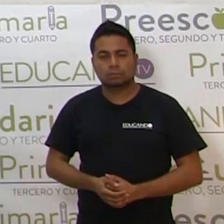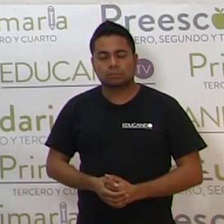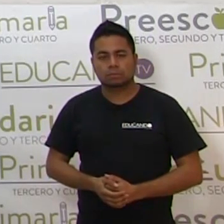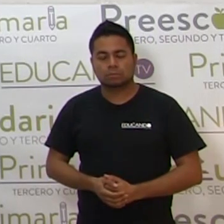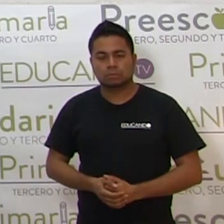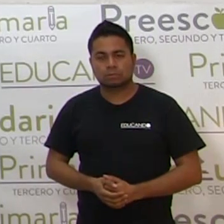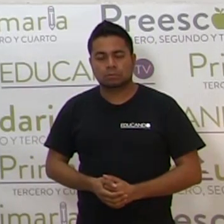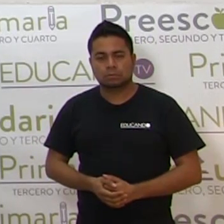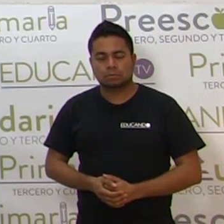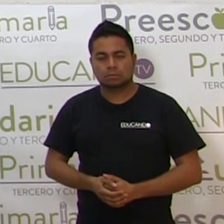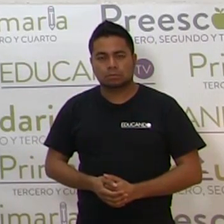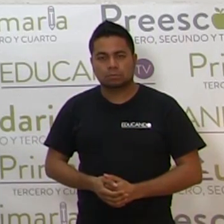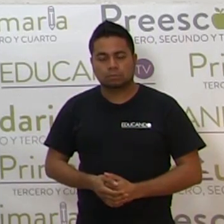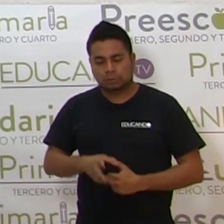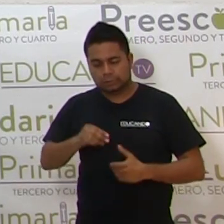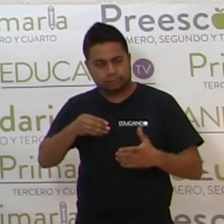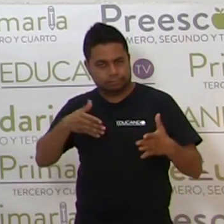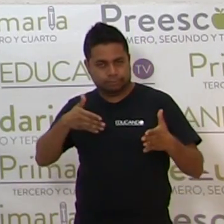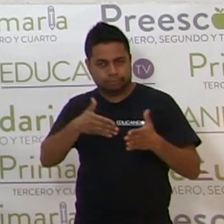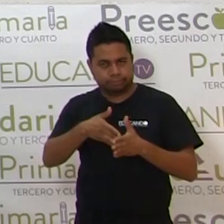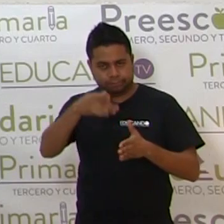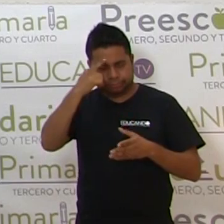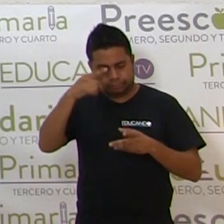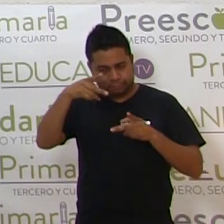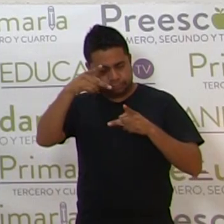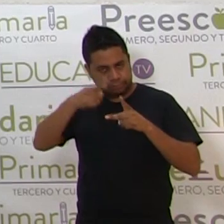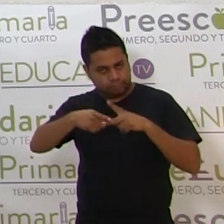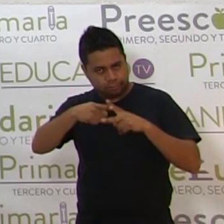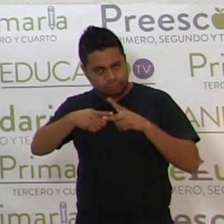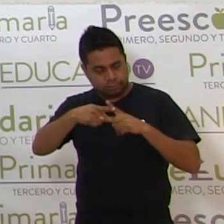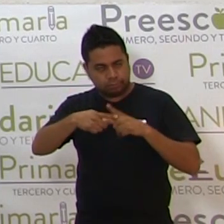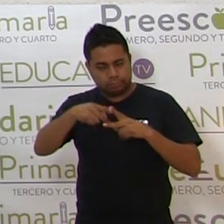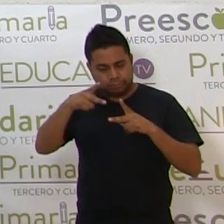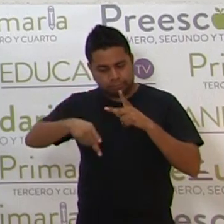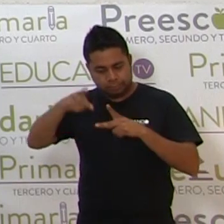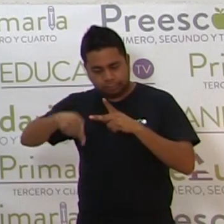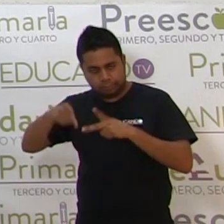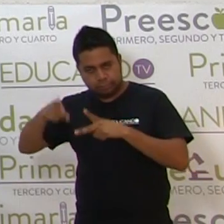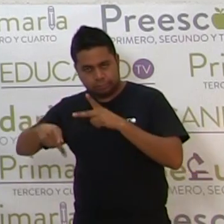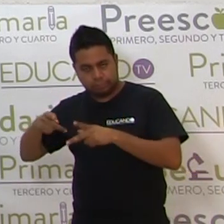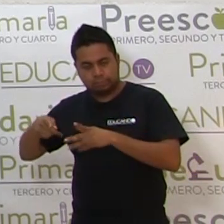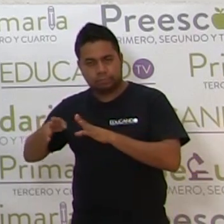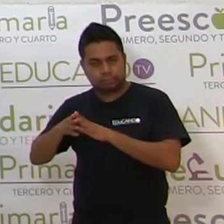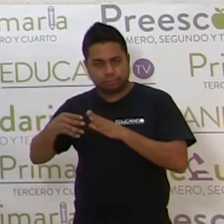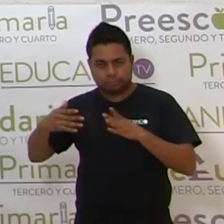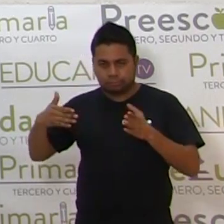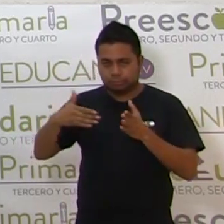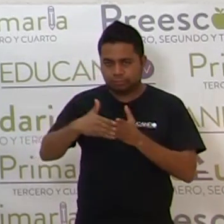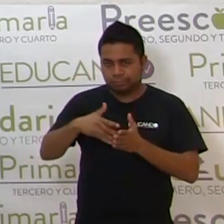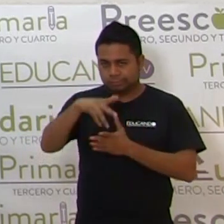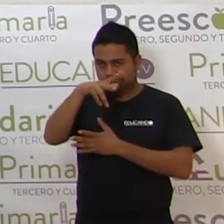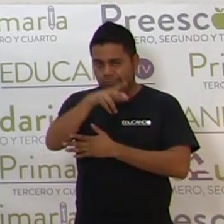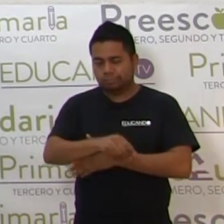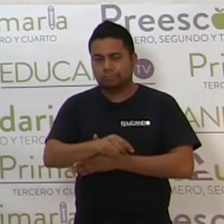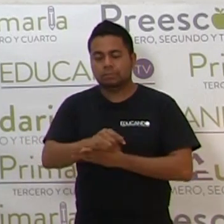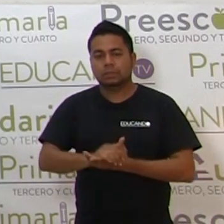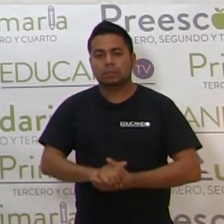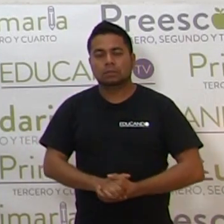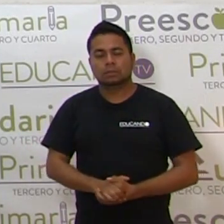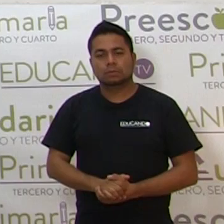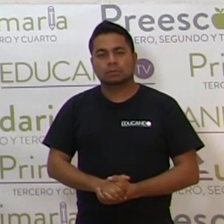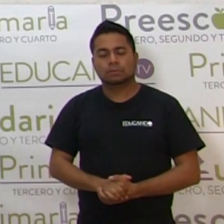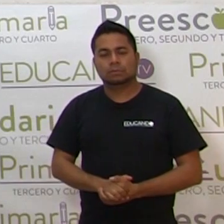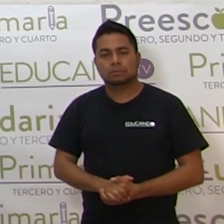no va a interferir en el conteo de sílabas. Mucha atención. Si